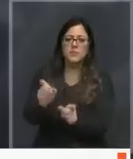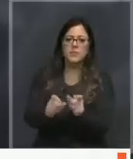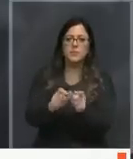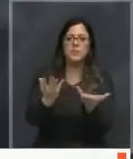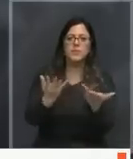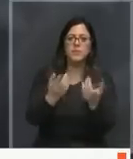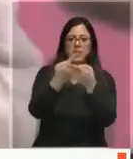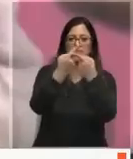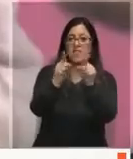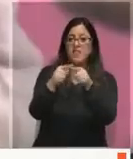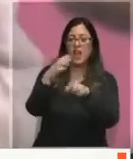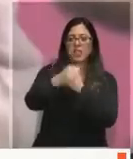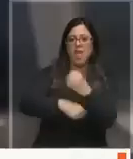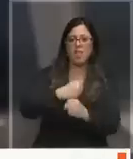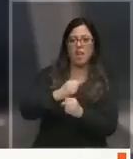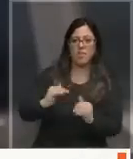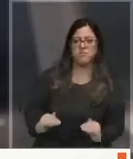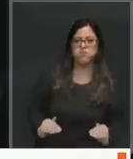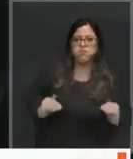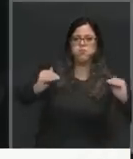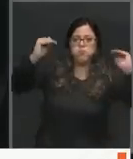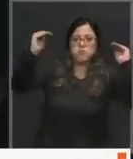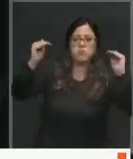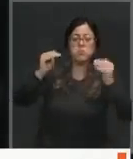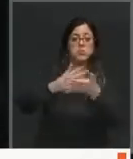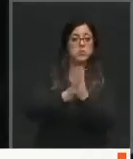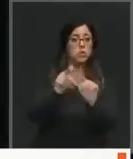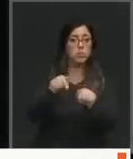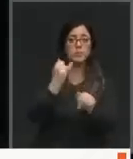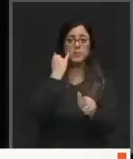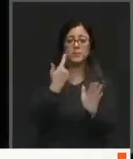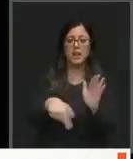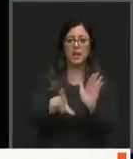diferentes edades. Todo de forma irregular.